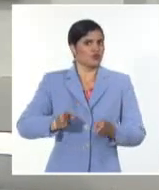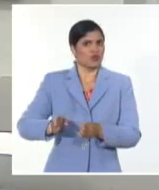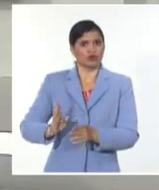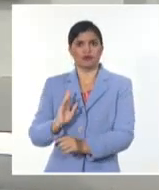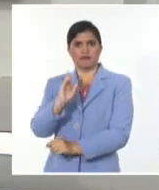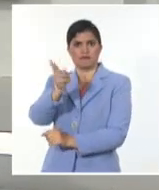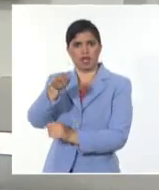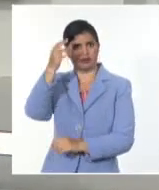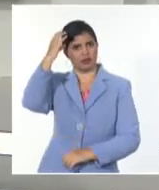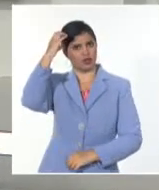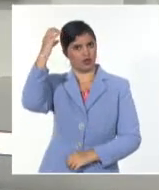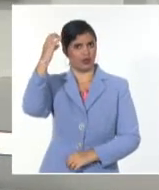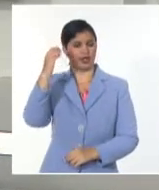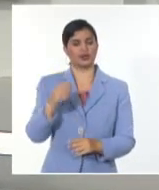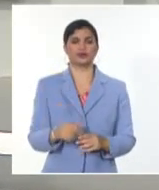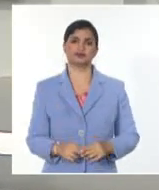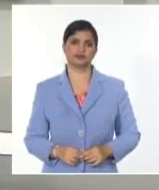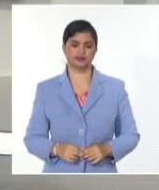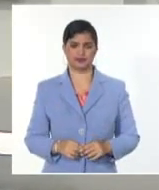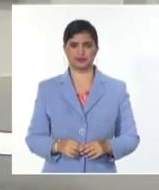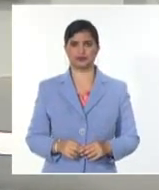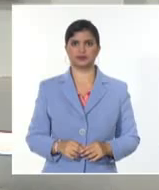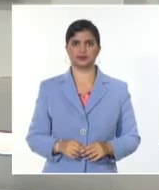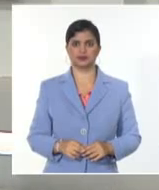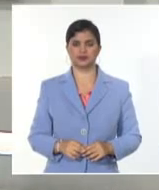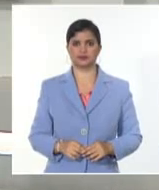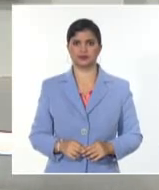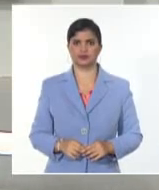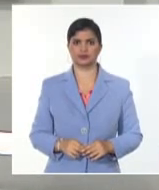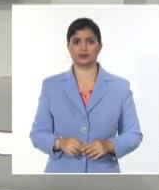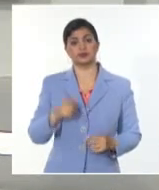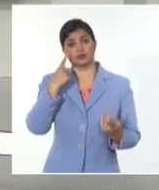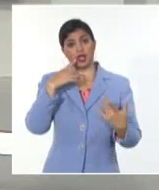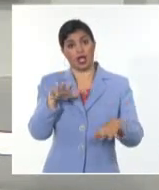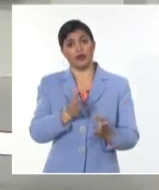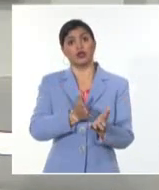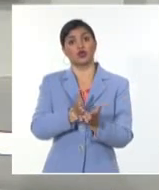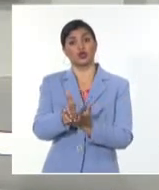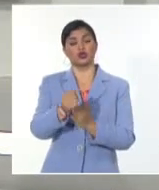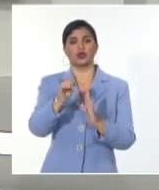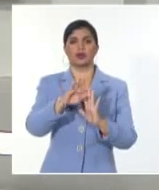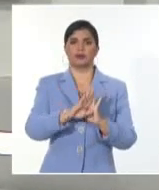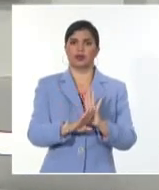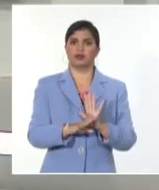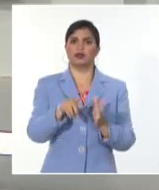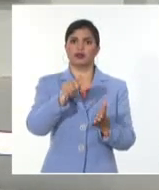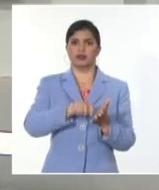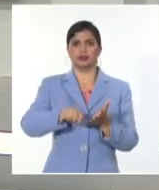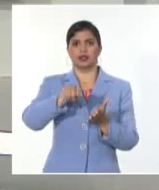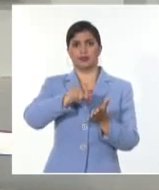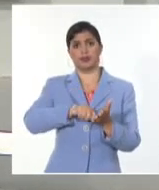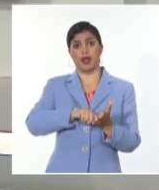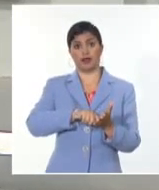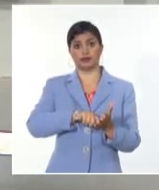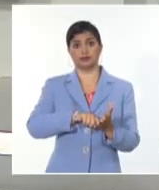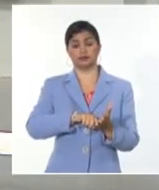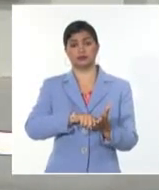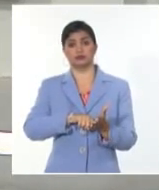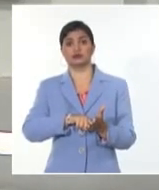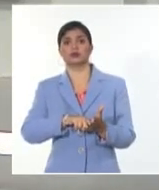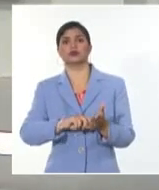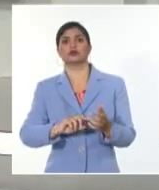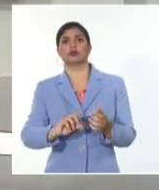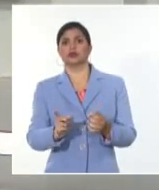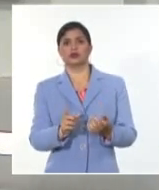el gobierno. Difícilmente incida esta acción unilateral como está en los planes israelíes que no han sido detenidos ni por la